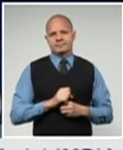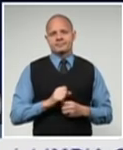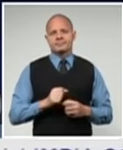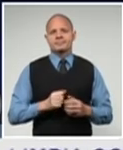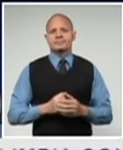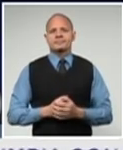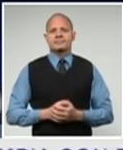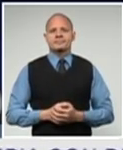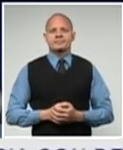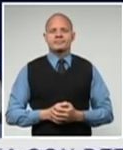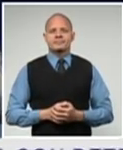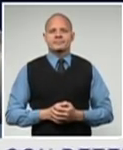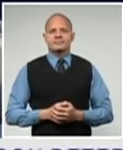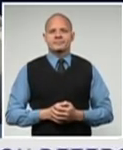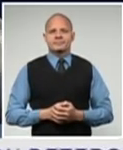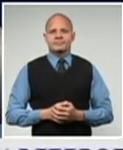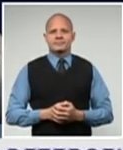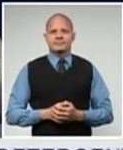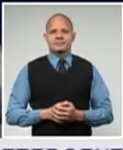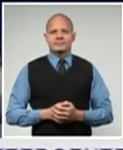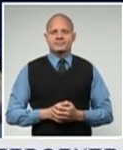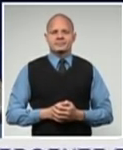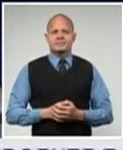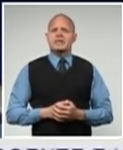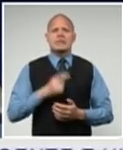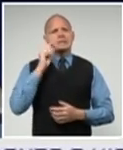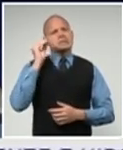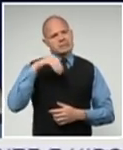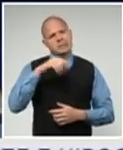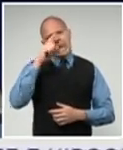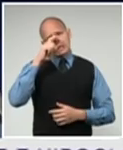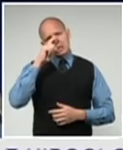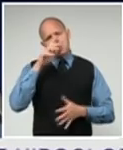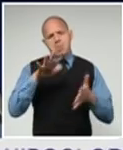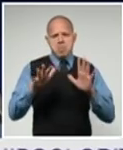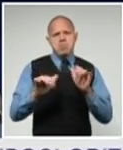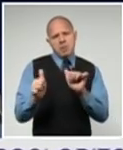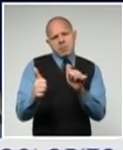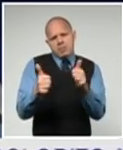nuestro país, con una evolución generalmente